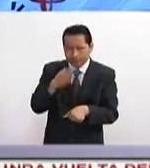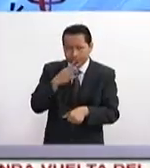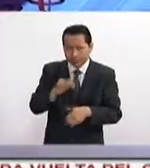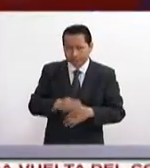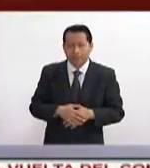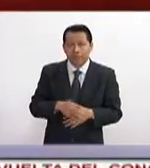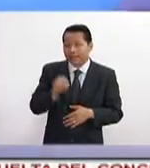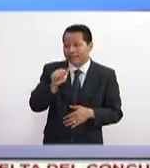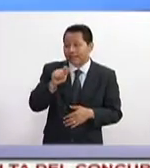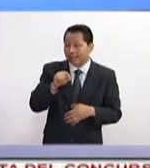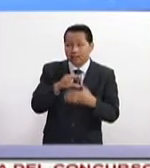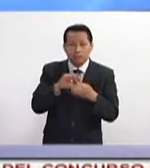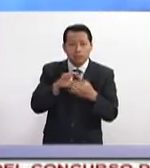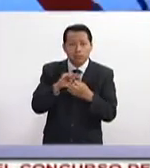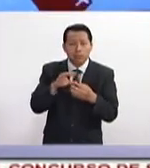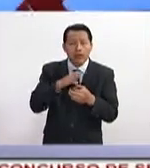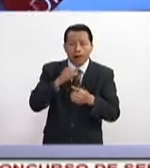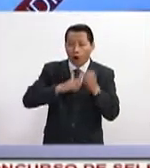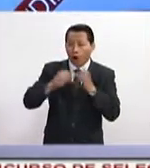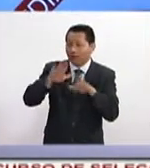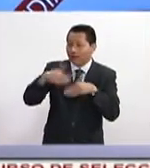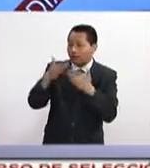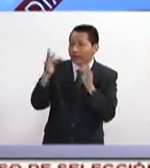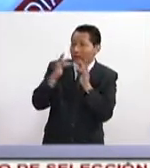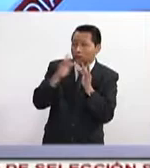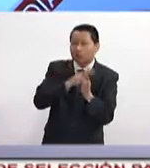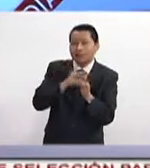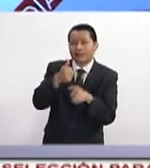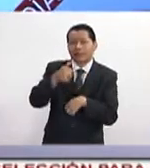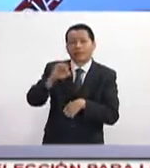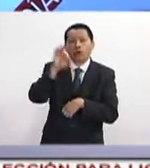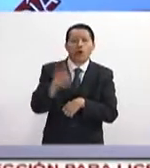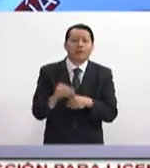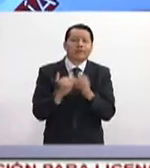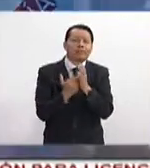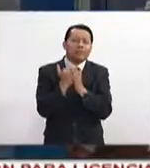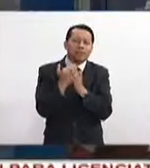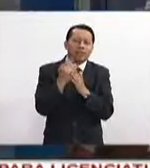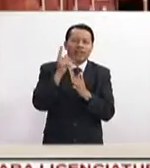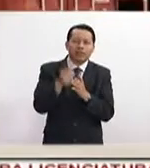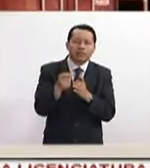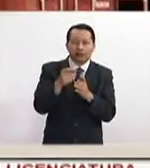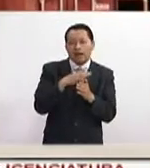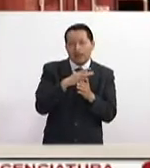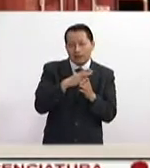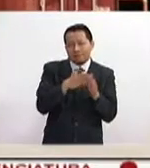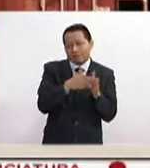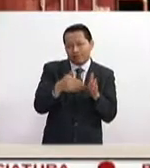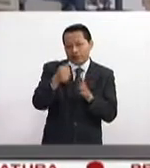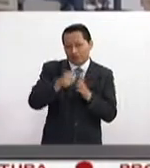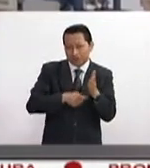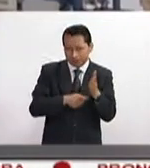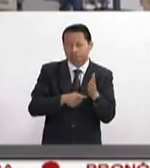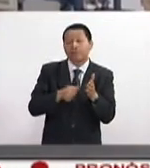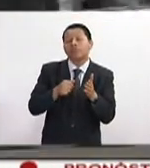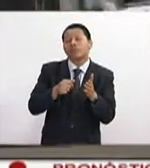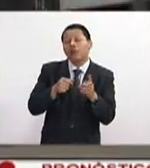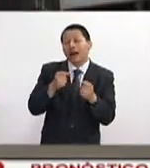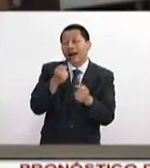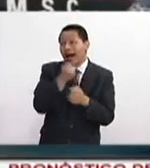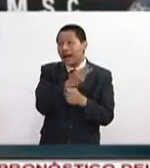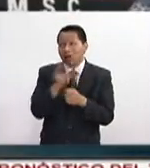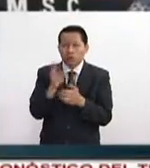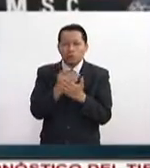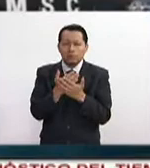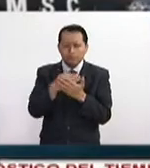El SAT informó que el comercio exterior aumentó casi 6% en el primer semestre de este año. Destacó que, contrario a todo lo que se